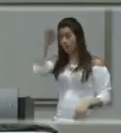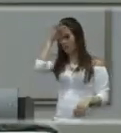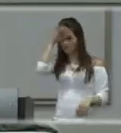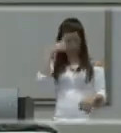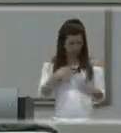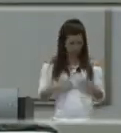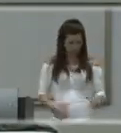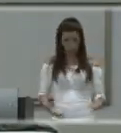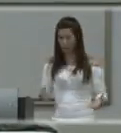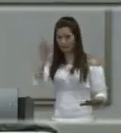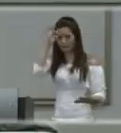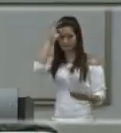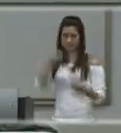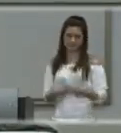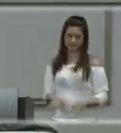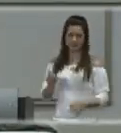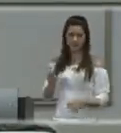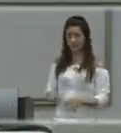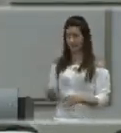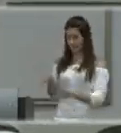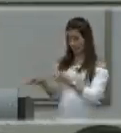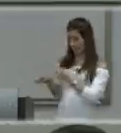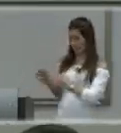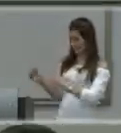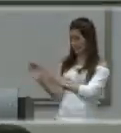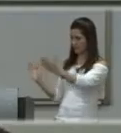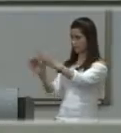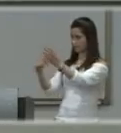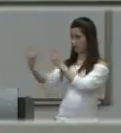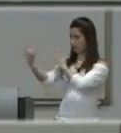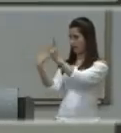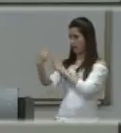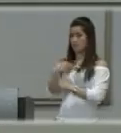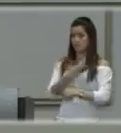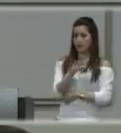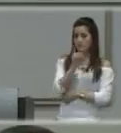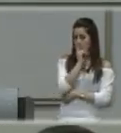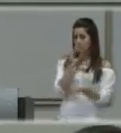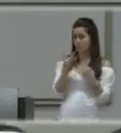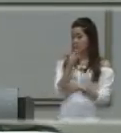con su cuerpo. Entonces, es muy importante que haya